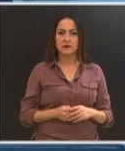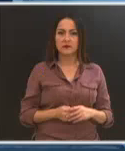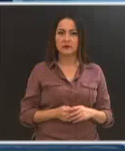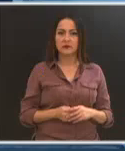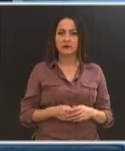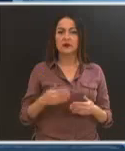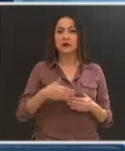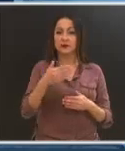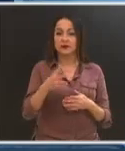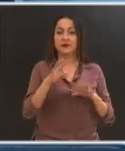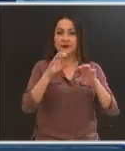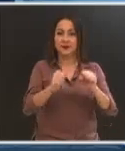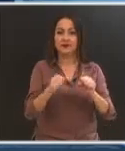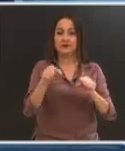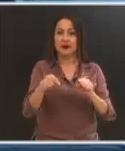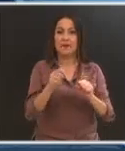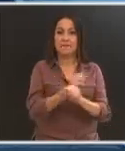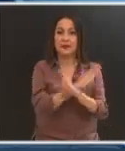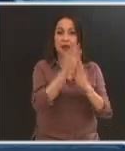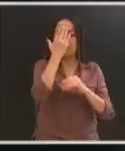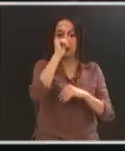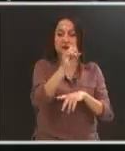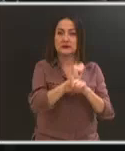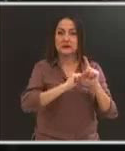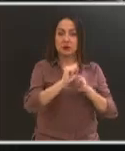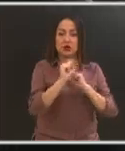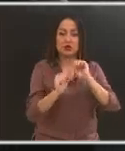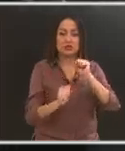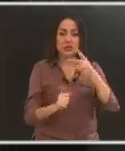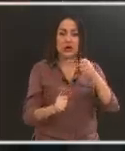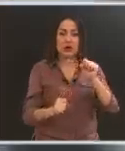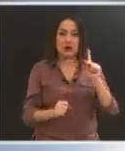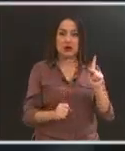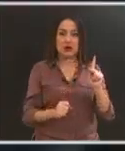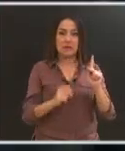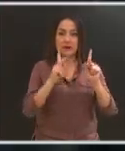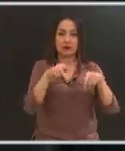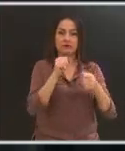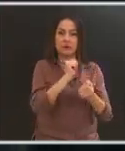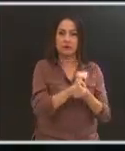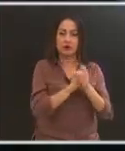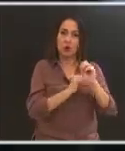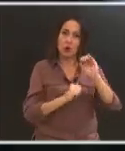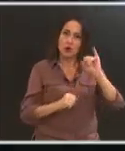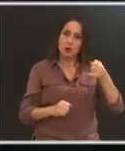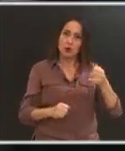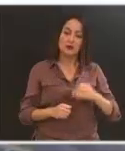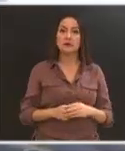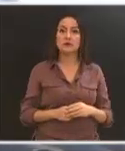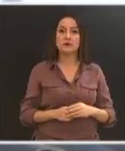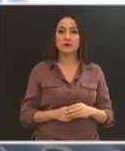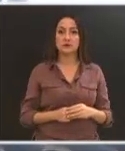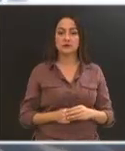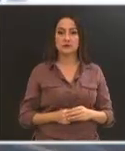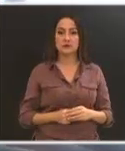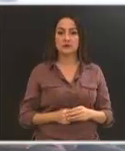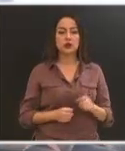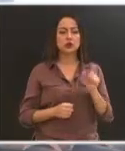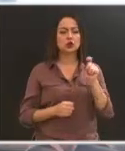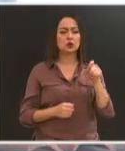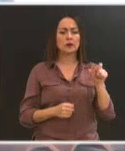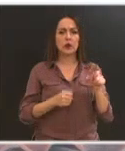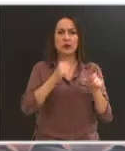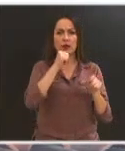Y luego de los allanamientos de esta mañana por este caso Shark, donde un pastor fue detenido por agentes del OIJ tras ser sospechoso